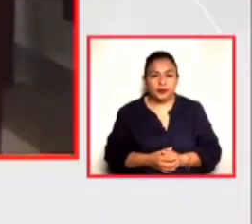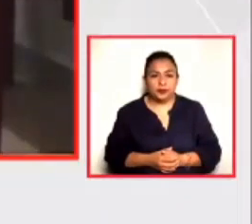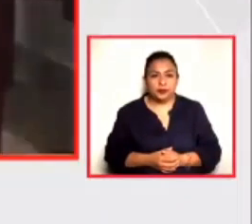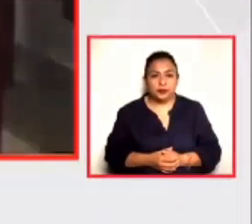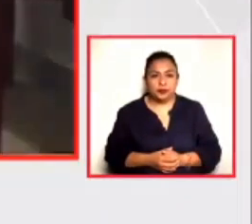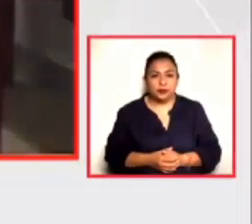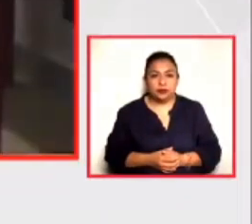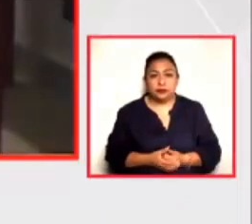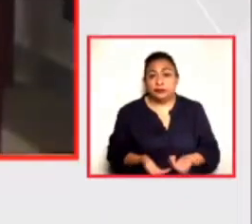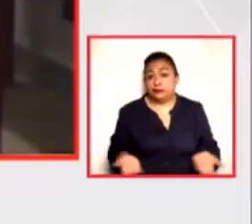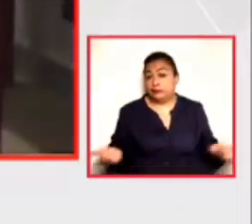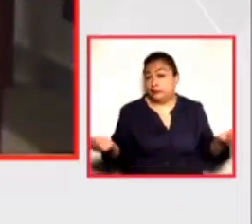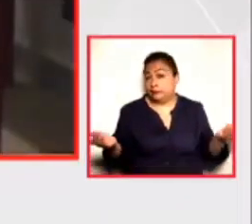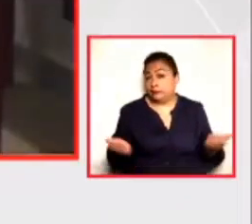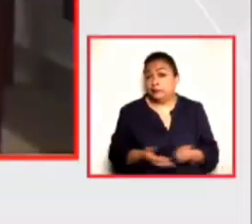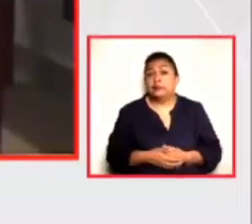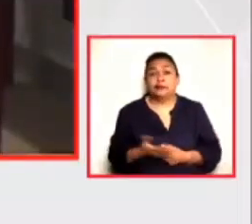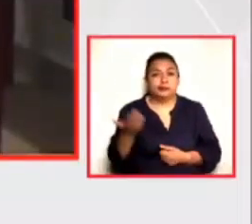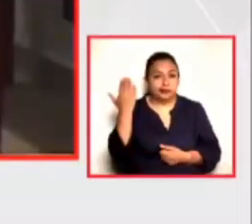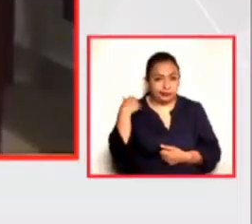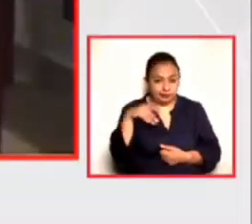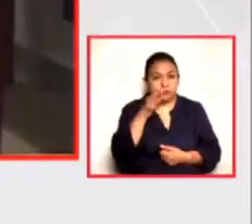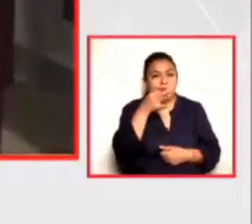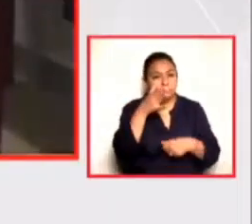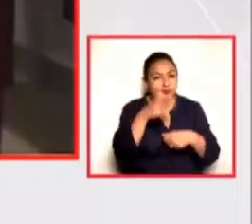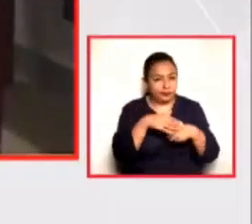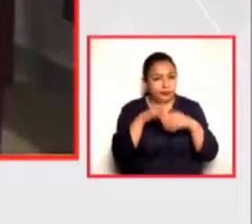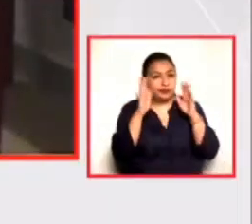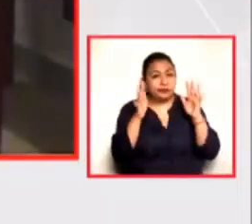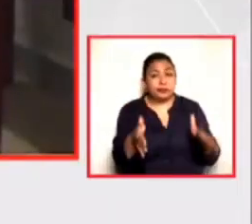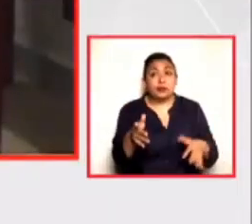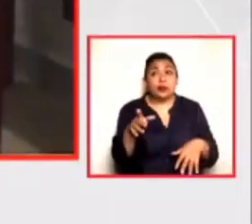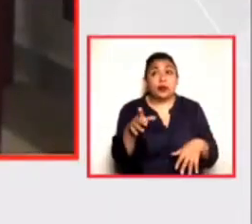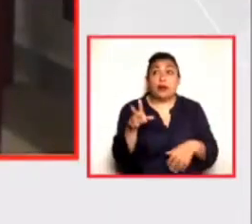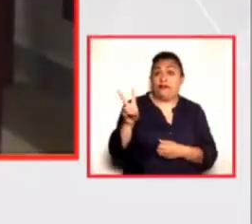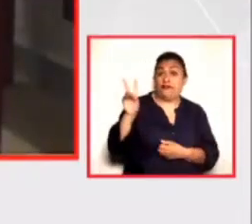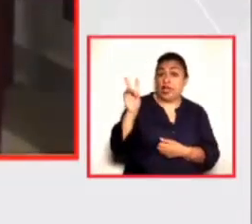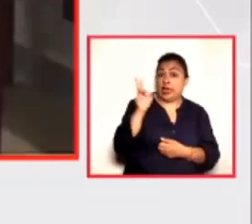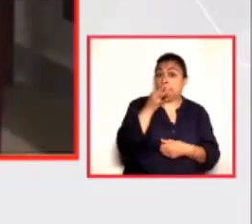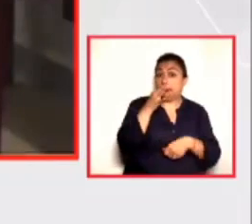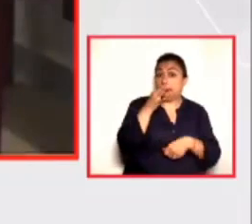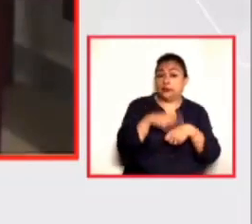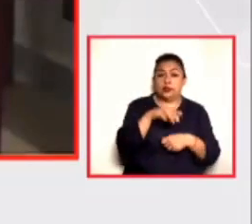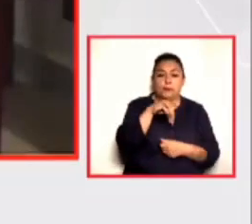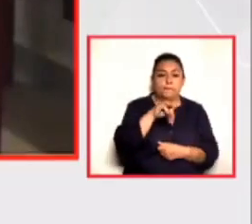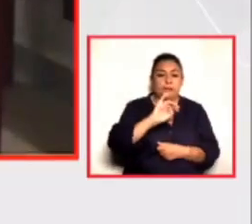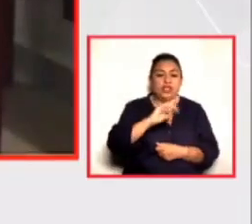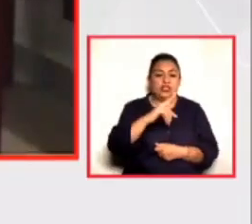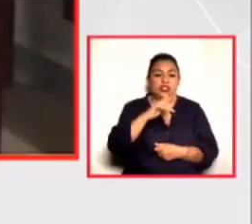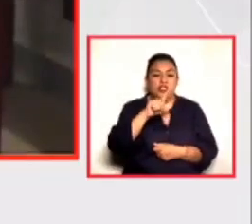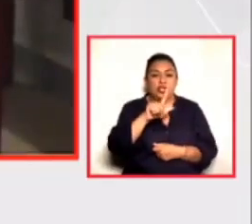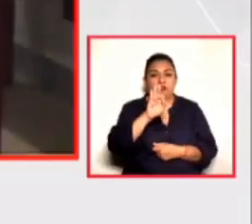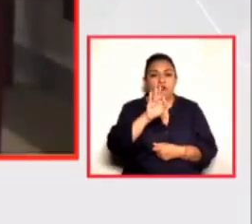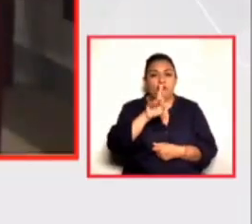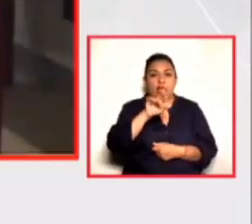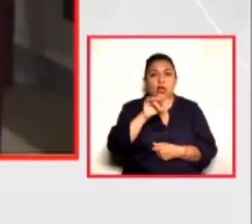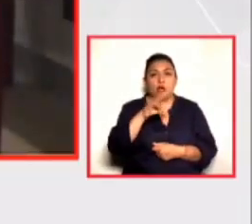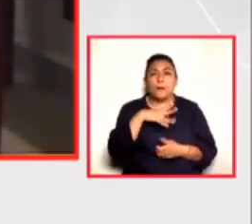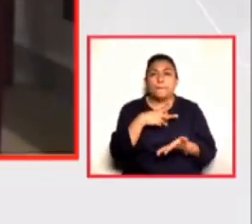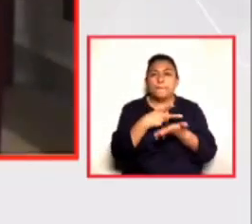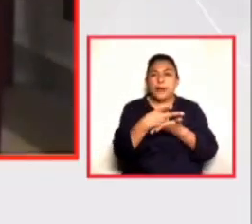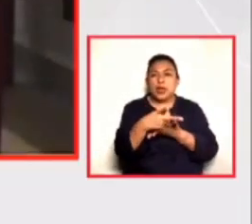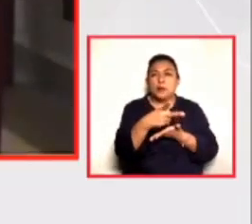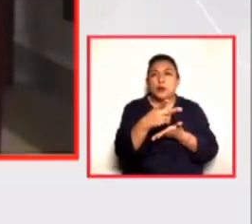Bueno, ya les habíamos adelantado el viernes pasado que Michel Franco obtenía por su película Nuevo